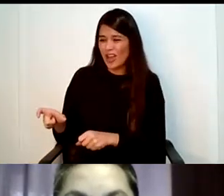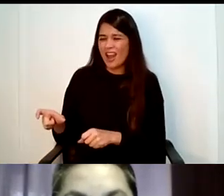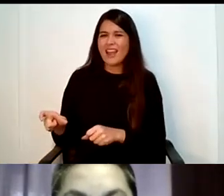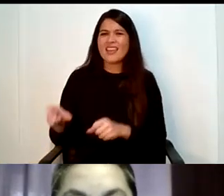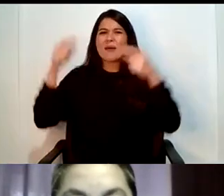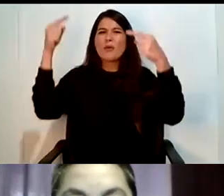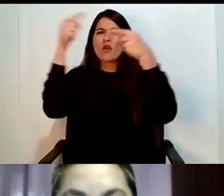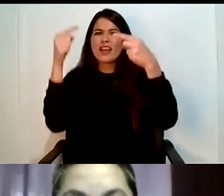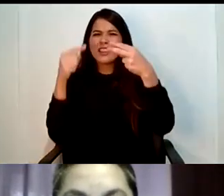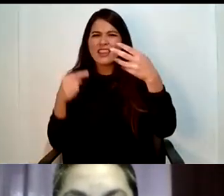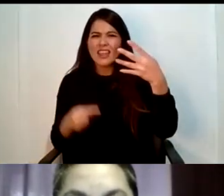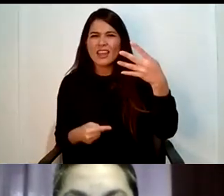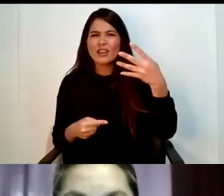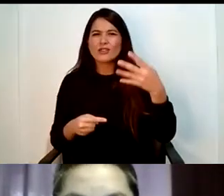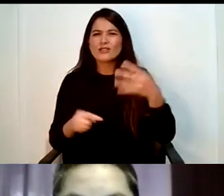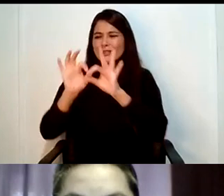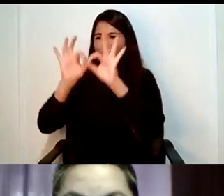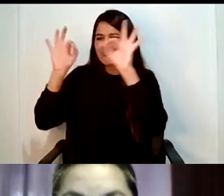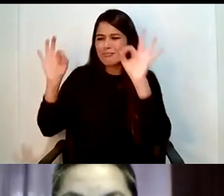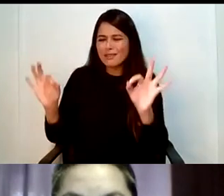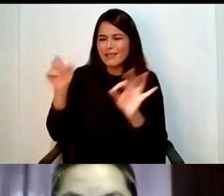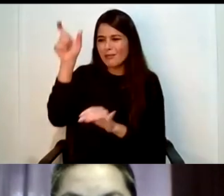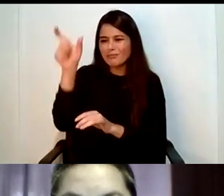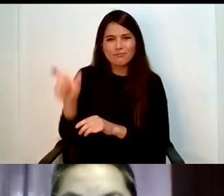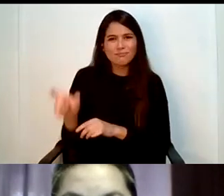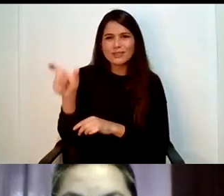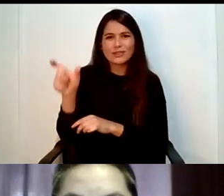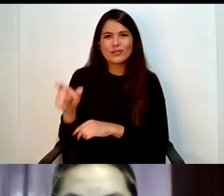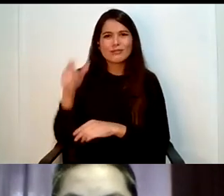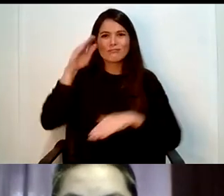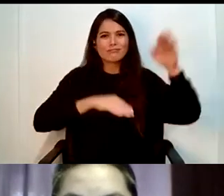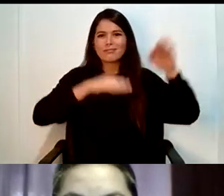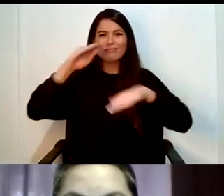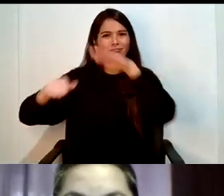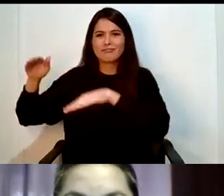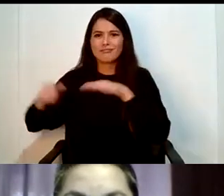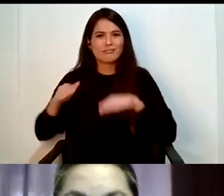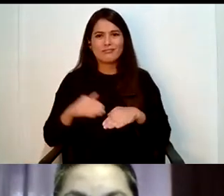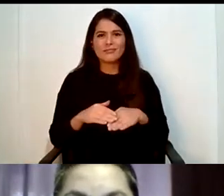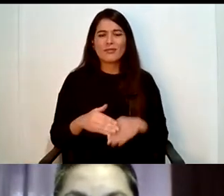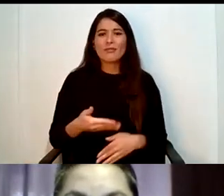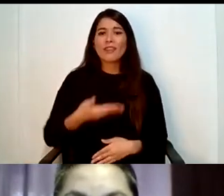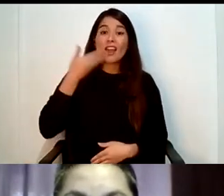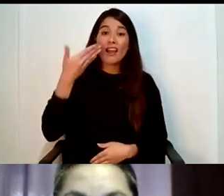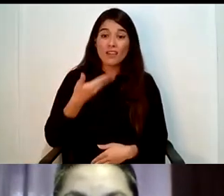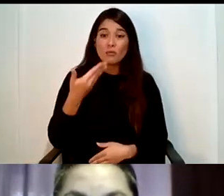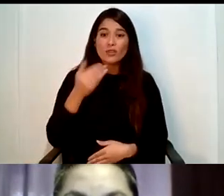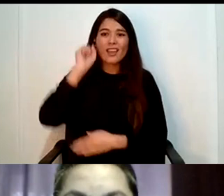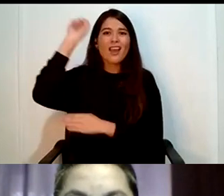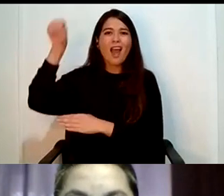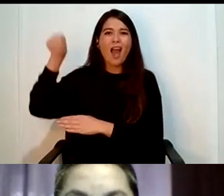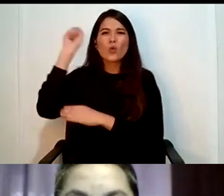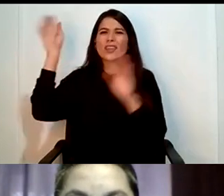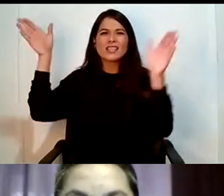criterios las singulares formas de subjetividad. Hablamos de autismos